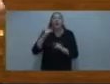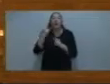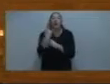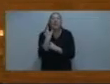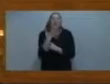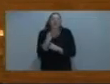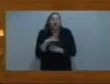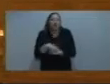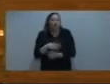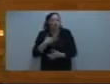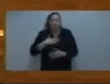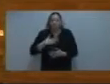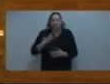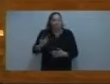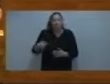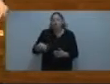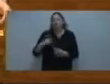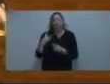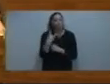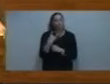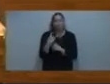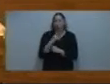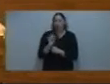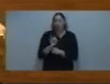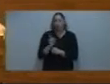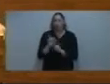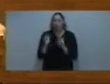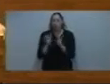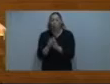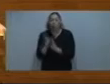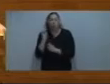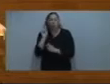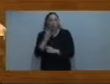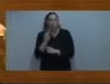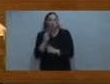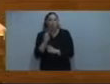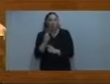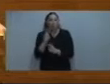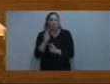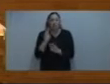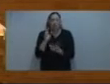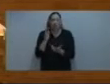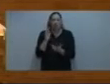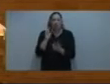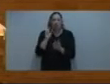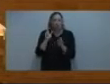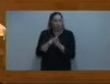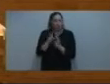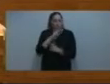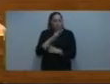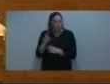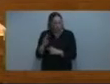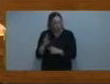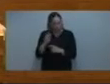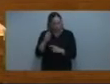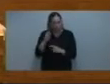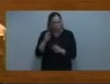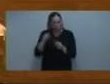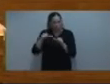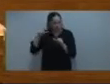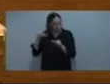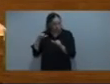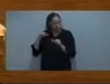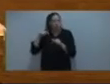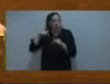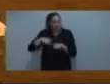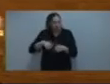A nosotros no. la posición del Grupo Parlamentario Popular fue, es y será clara, en torno a la defensa